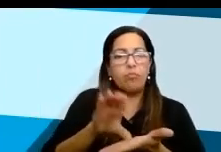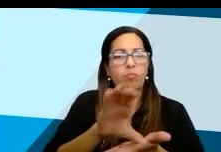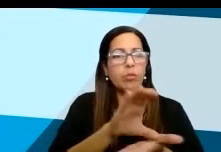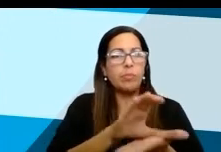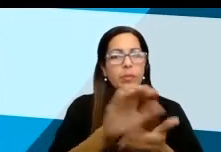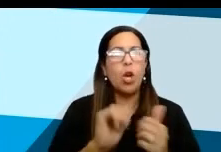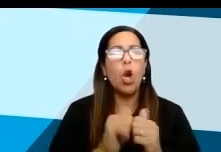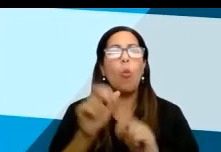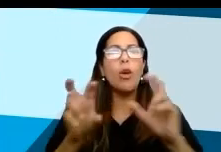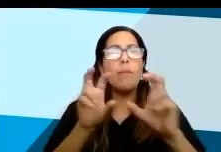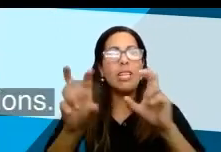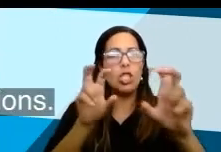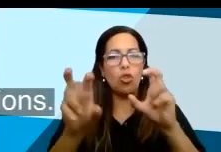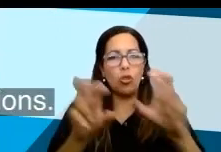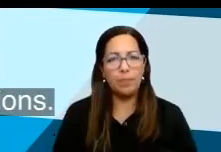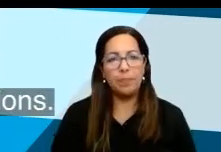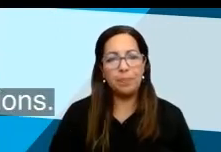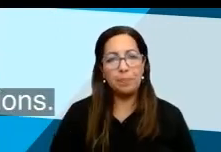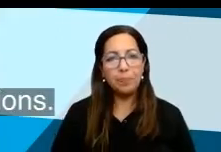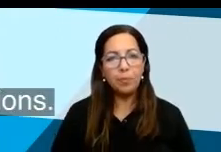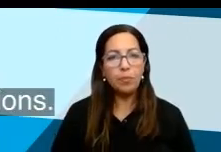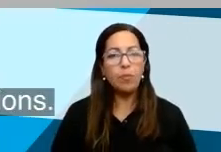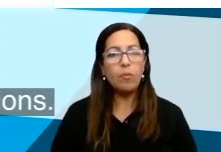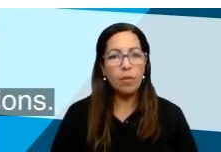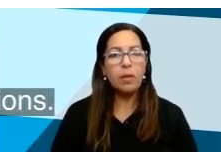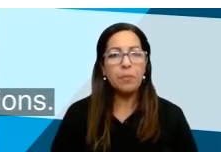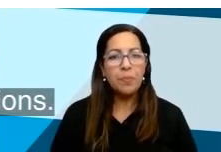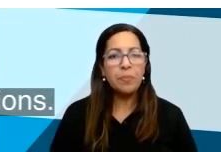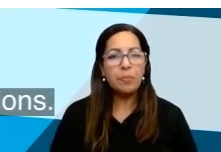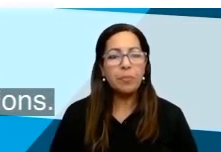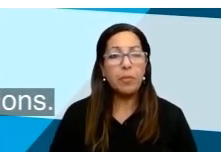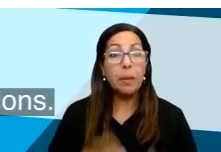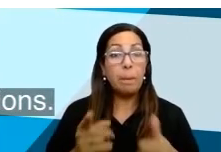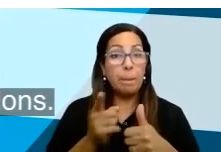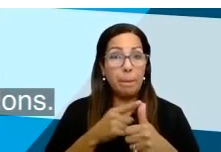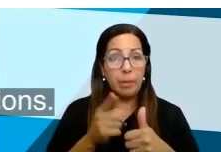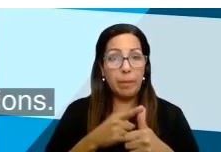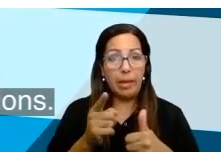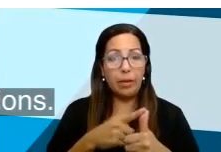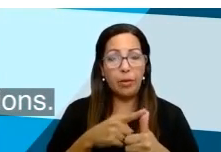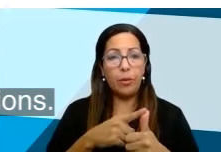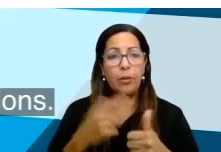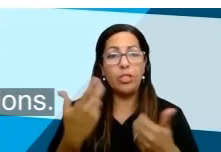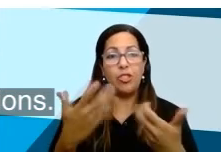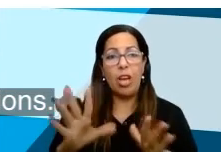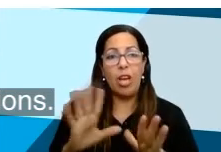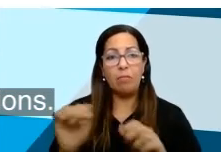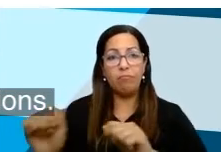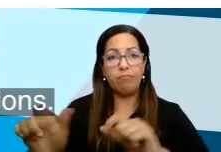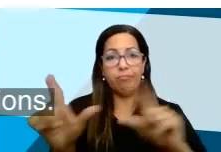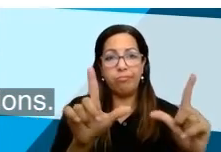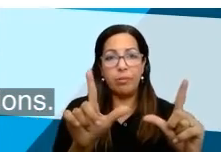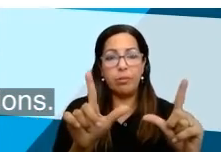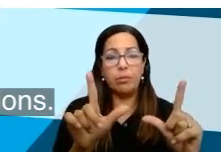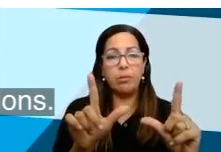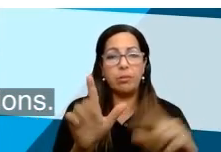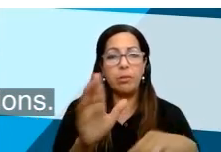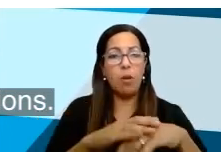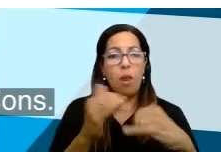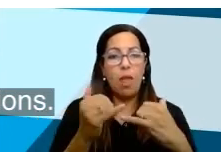recuperación. En primer lugar, hemos incorporado en nuestra página un portal para dirigir a